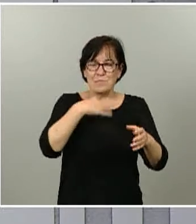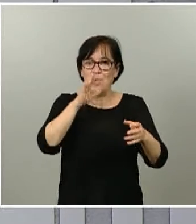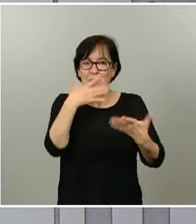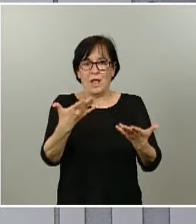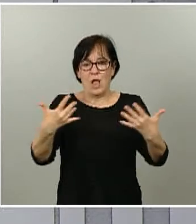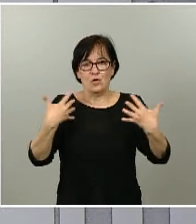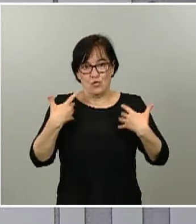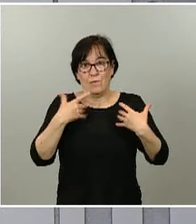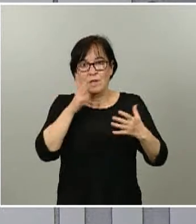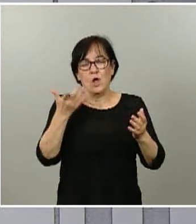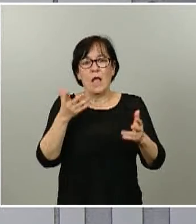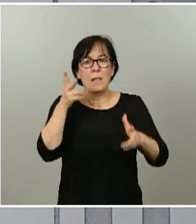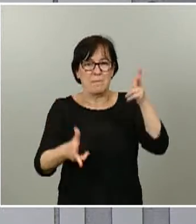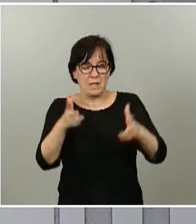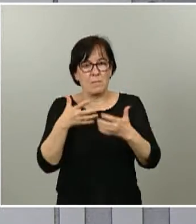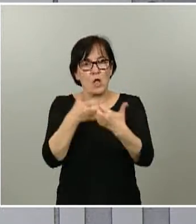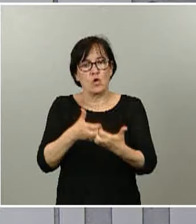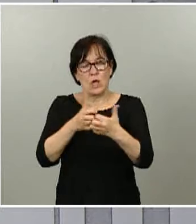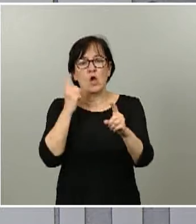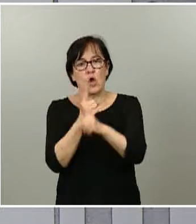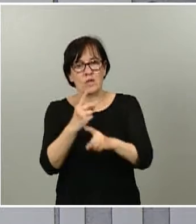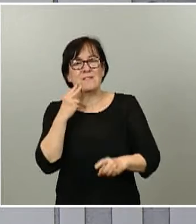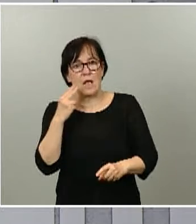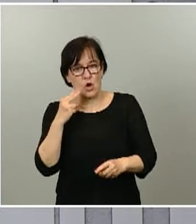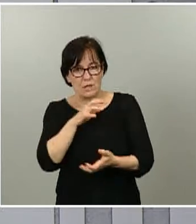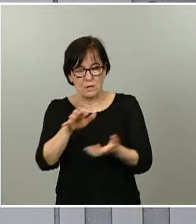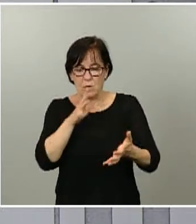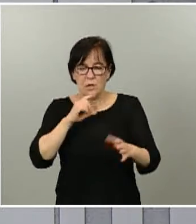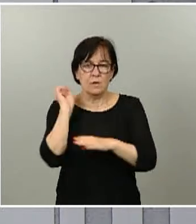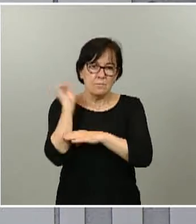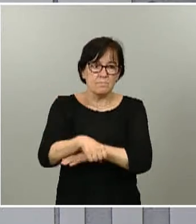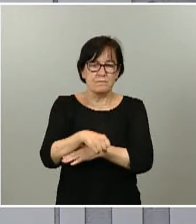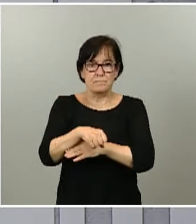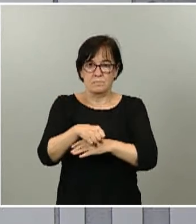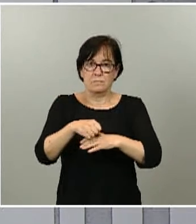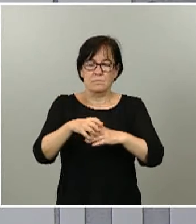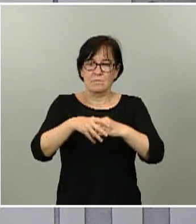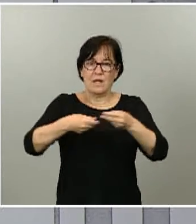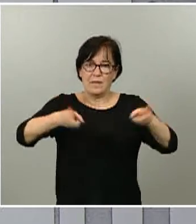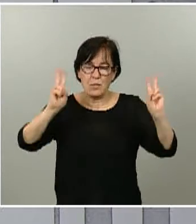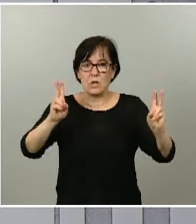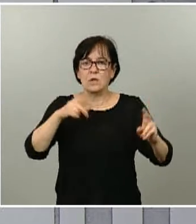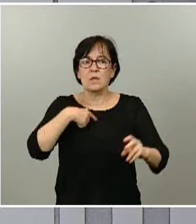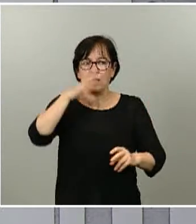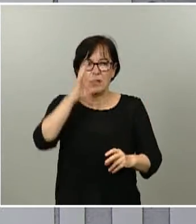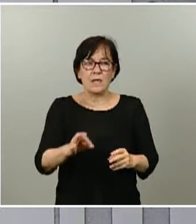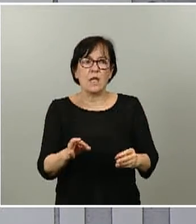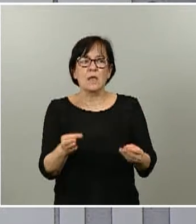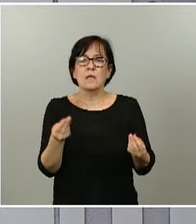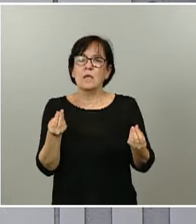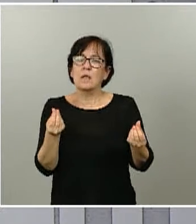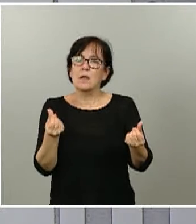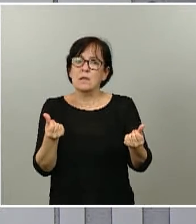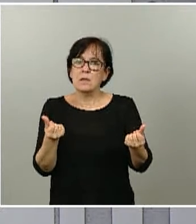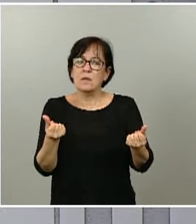Vasco para luchar contra el terrorismo, que derrotó esta democracia y, por tanto, creo que pone muy bien en relación que